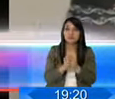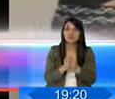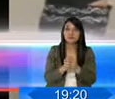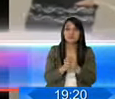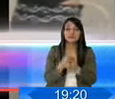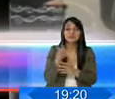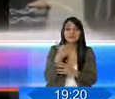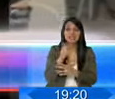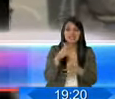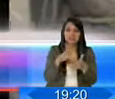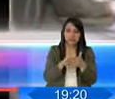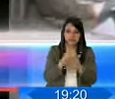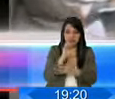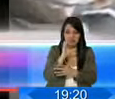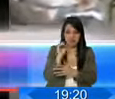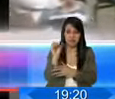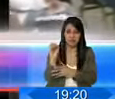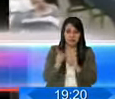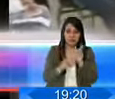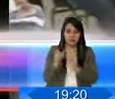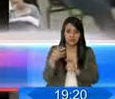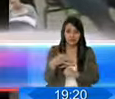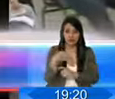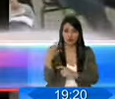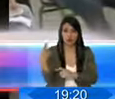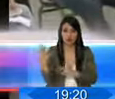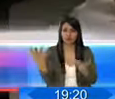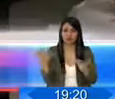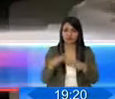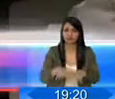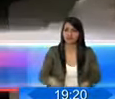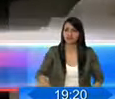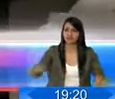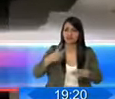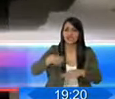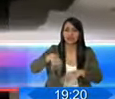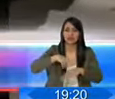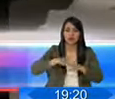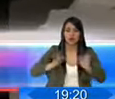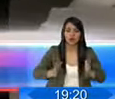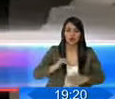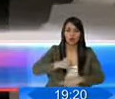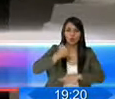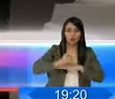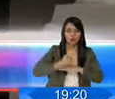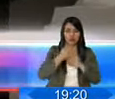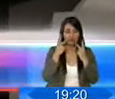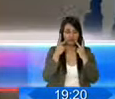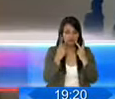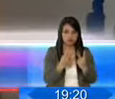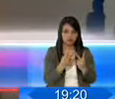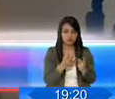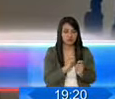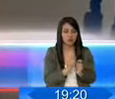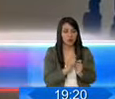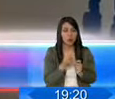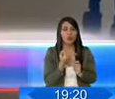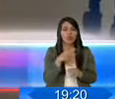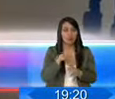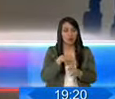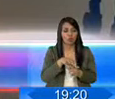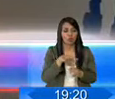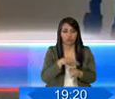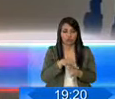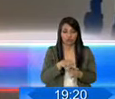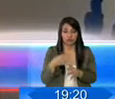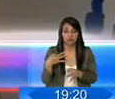compuesto de 10.500 voluntarios estarán desplegados a nivel nacional en las juntas, verificando el conteo de votos. Voluntarios que